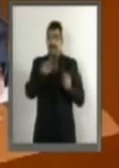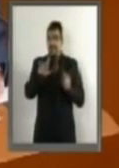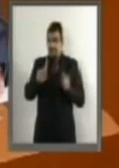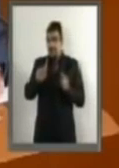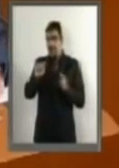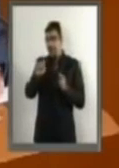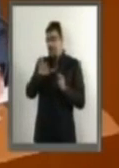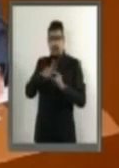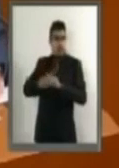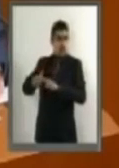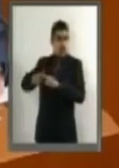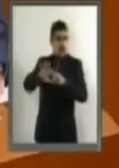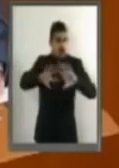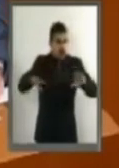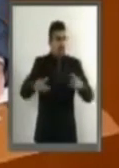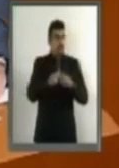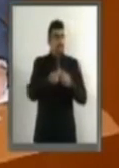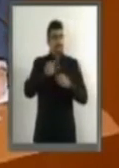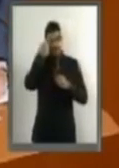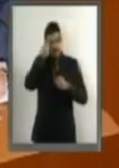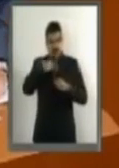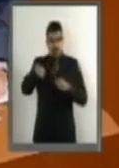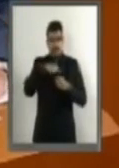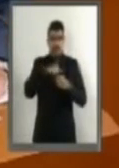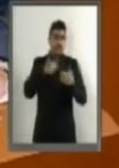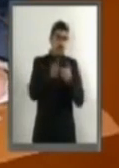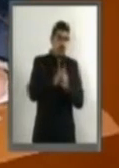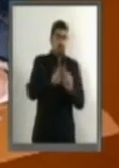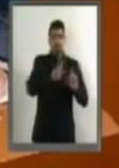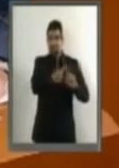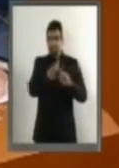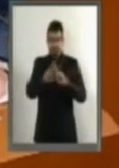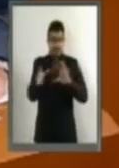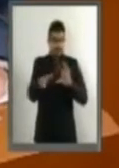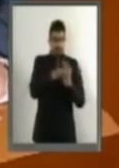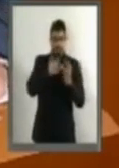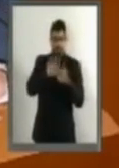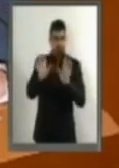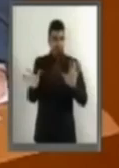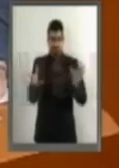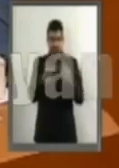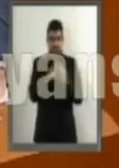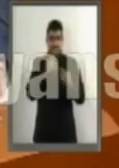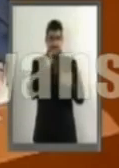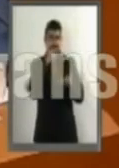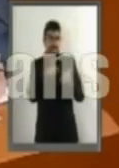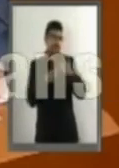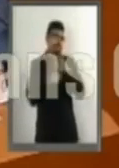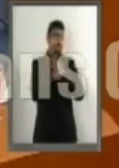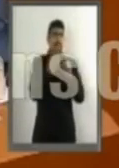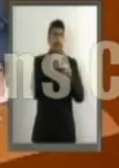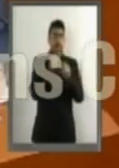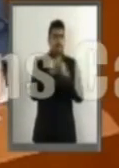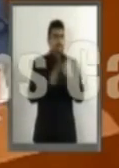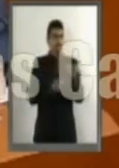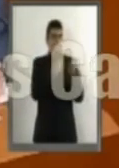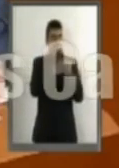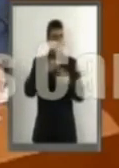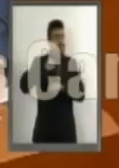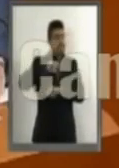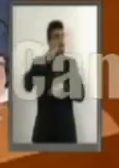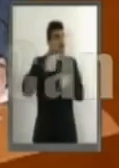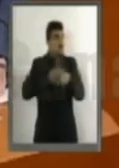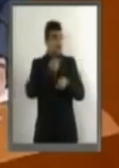Formulará recomendaciones públicas no vinculatorias, denuncias y quejas ante las autoridades